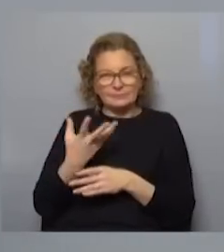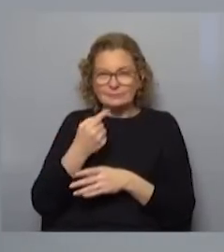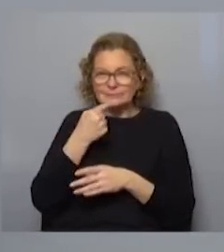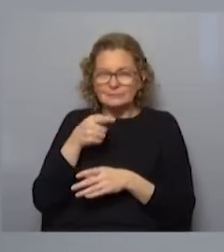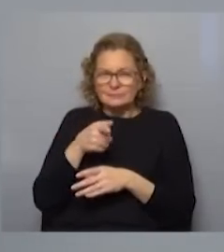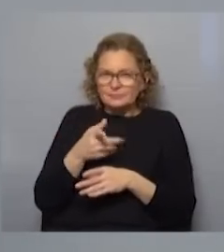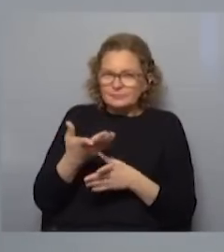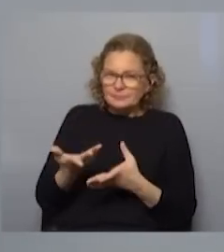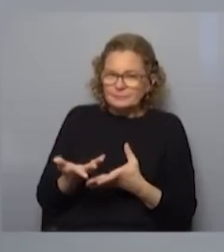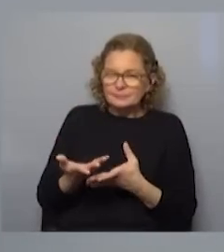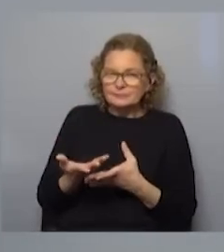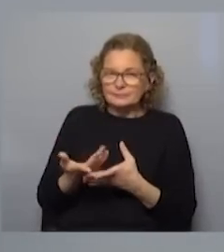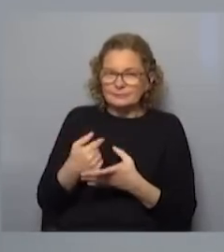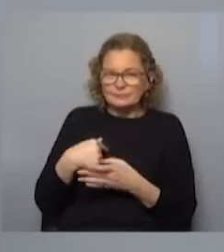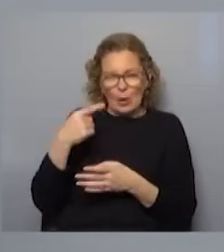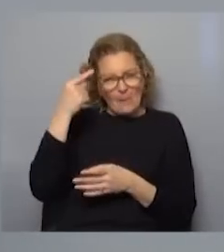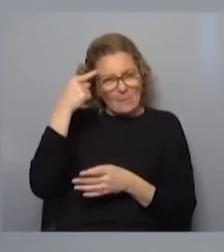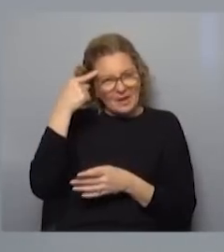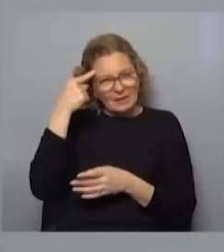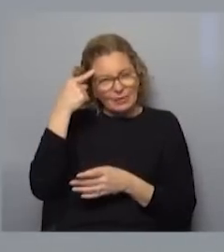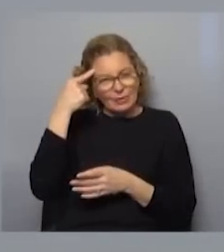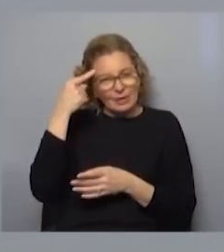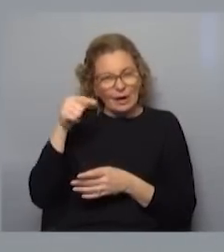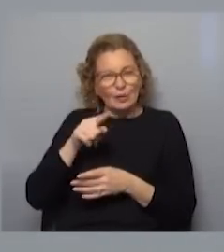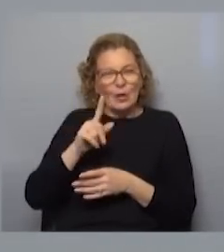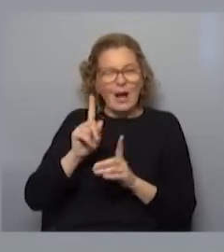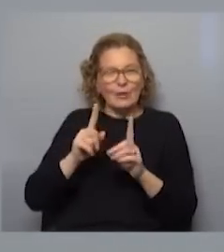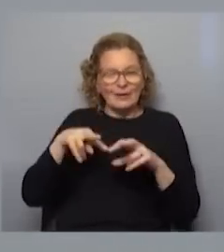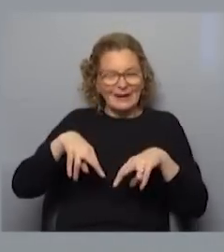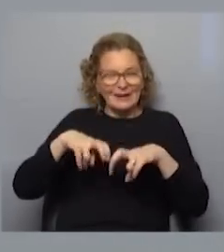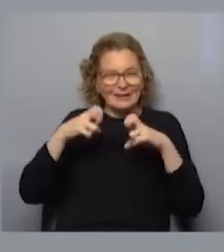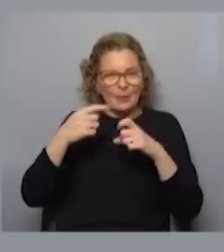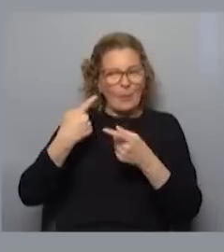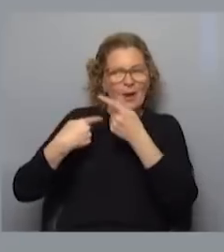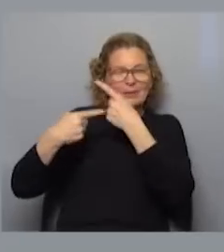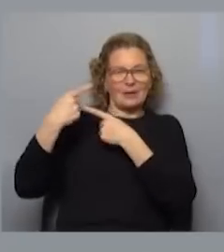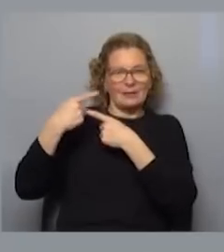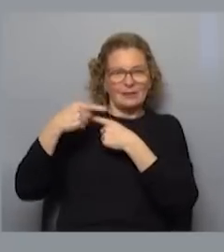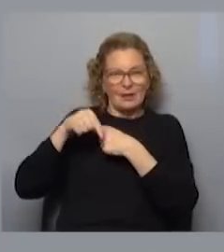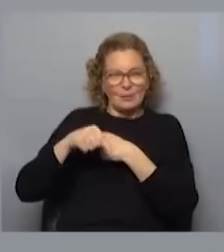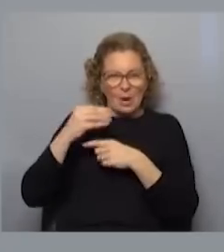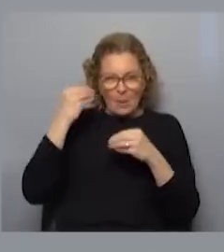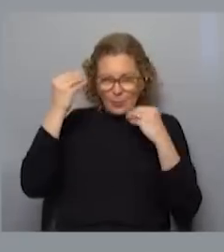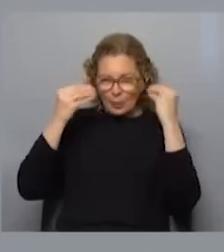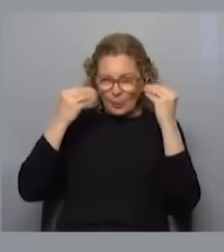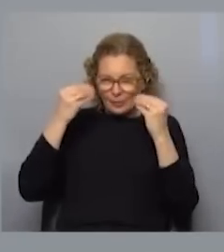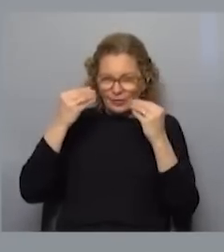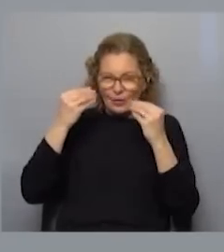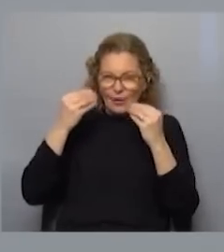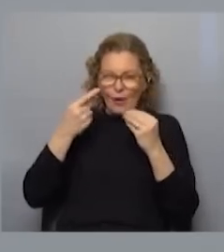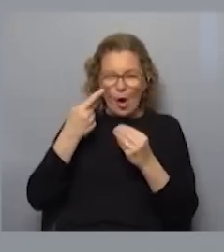quiero decir con esto que yo creo que acá no es una cosa que analizamos para atrás Acá hay una preocupación real